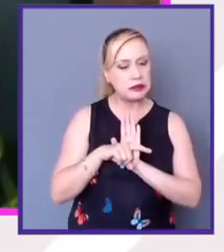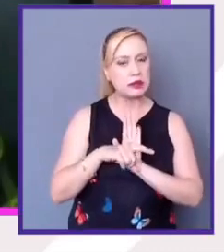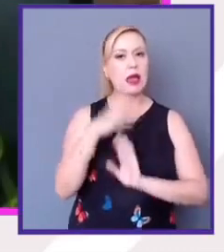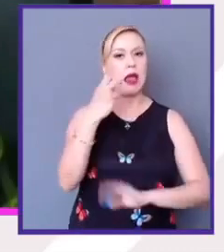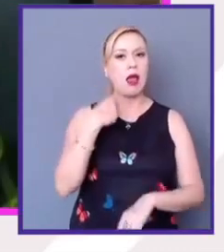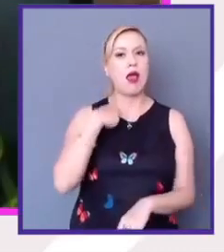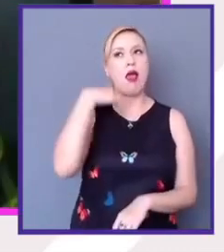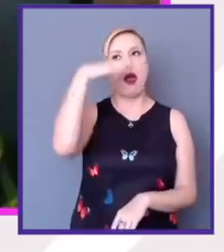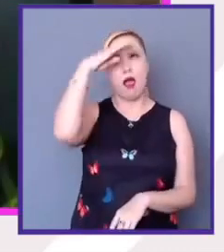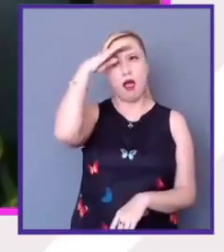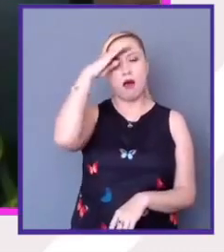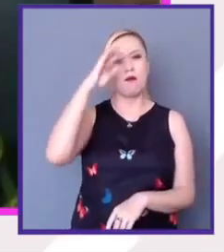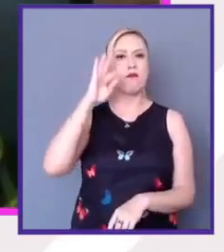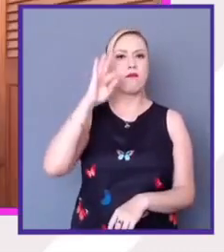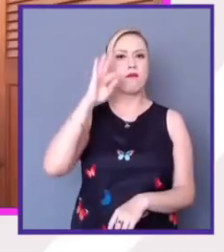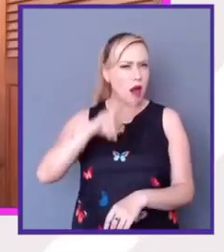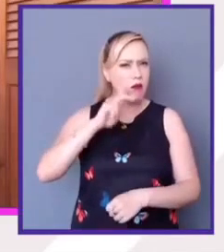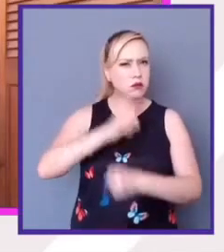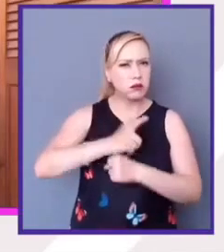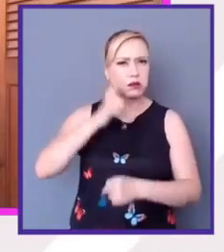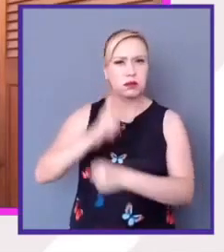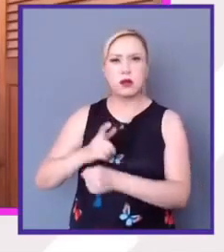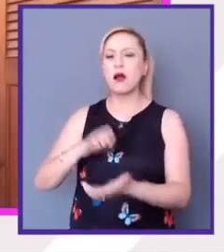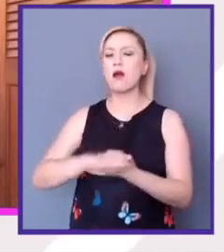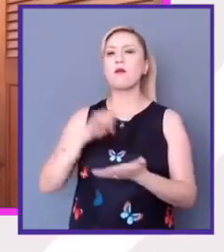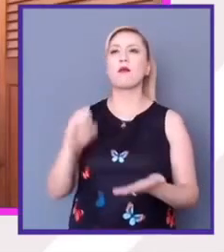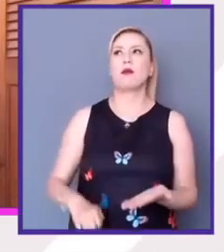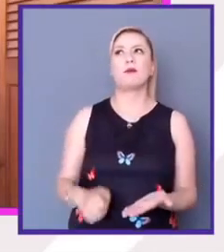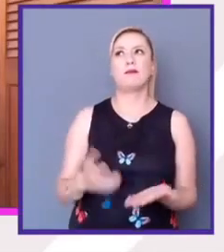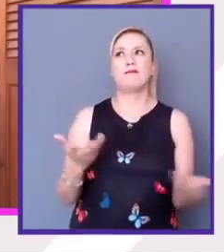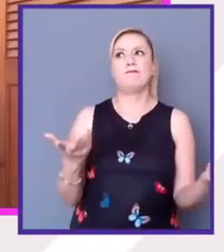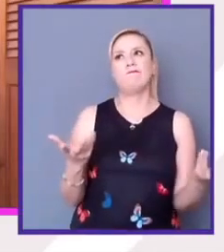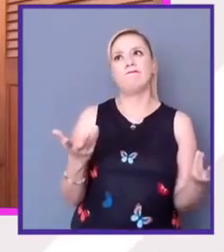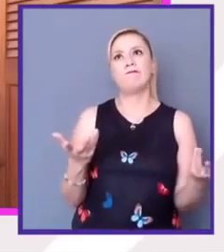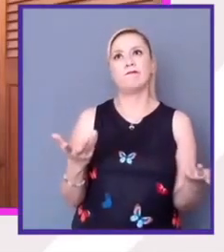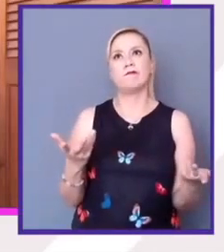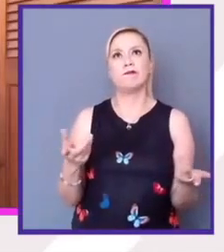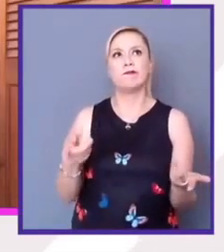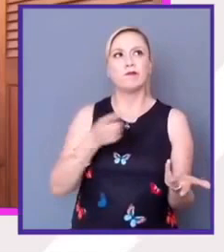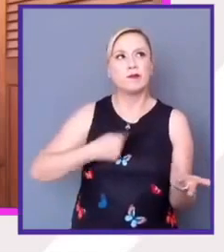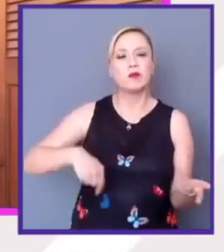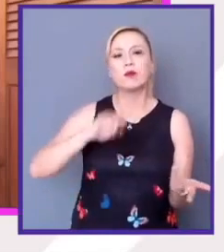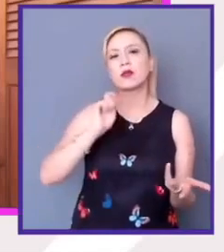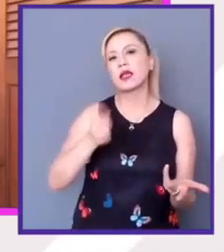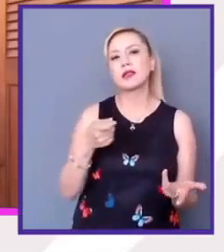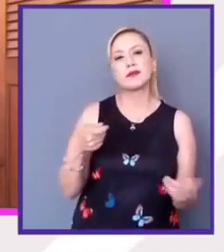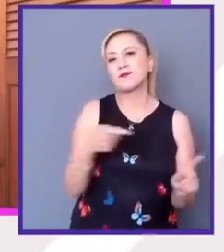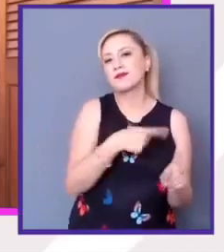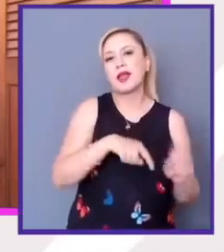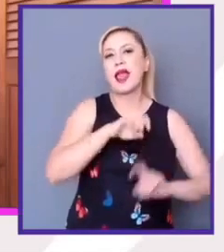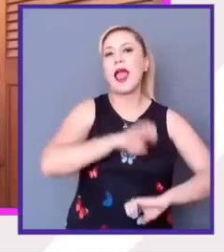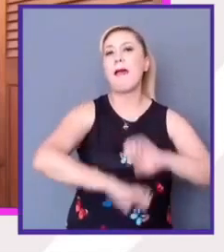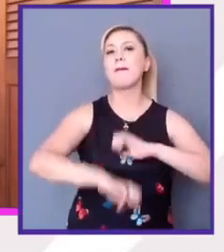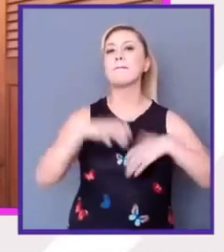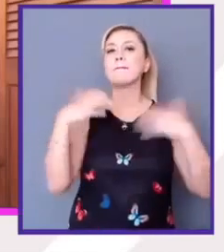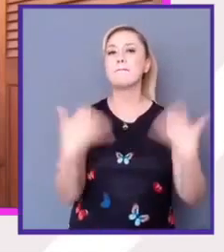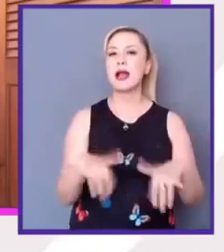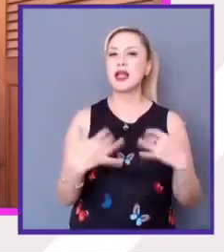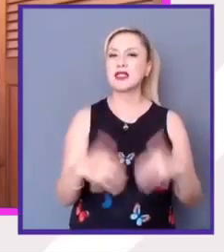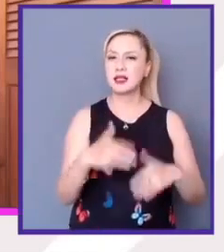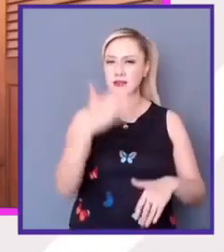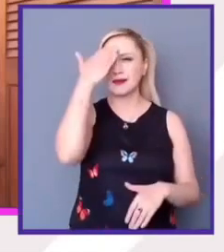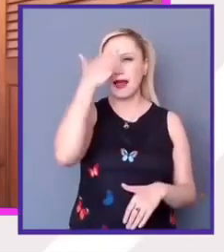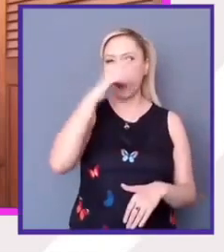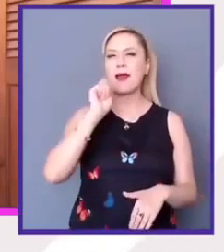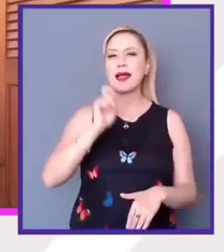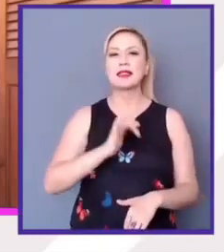que han detectado, por ejemplo, que nos obliguen a tener algo que se conoce en el sector empresarial como accountability o un